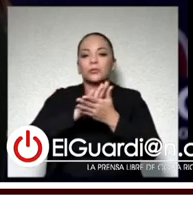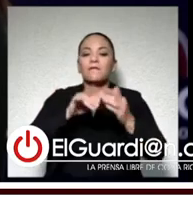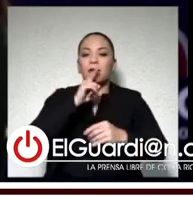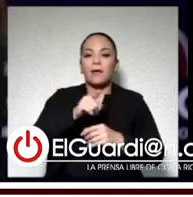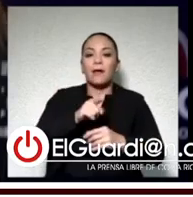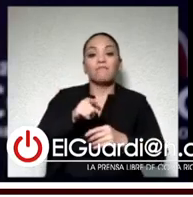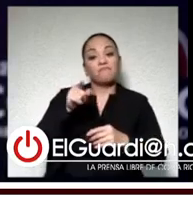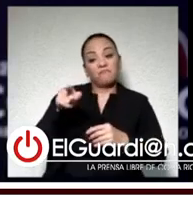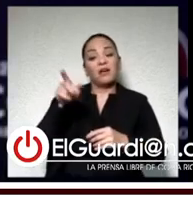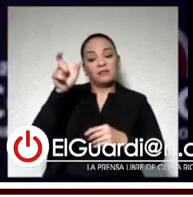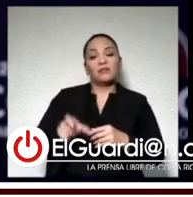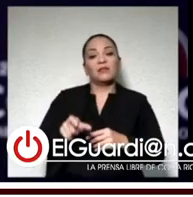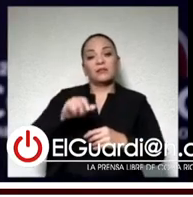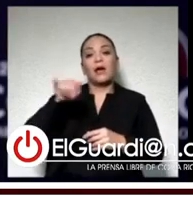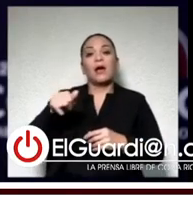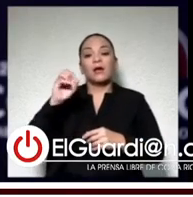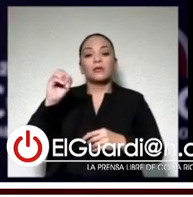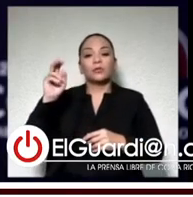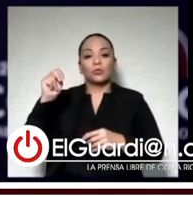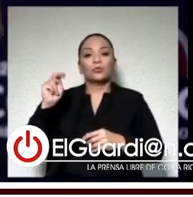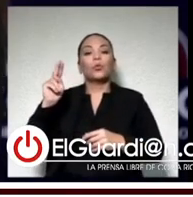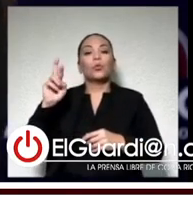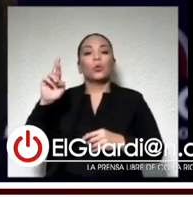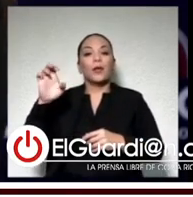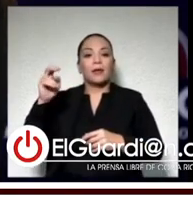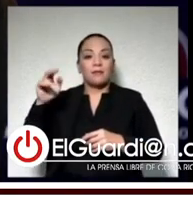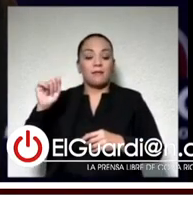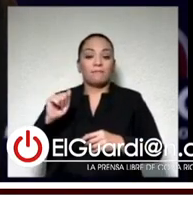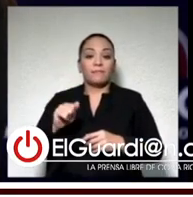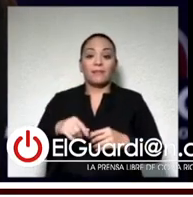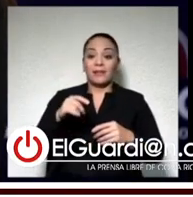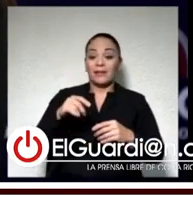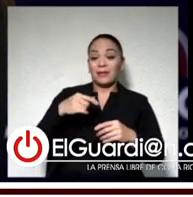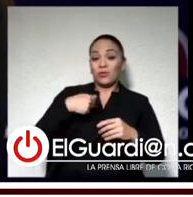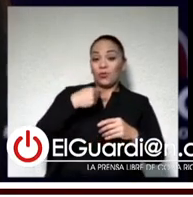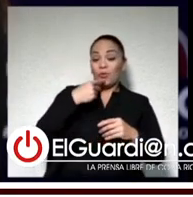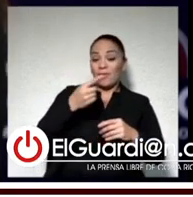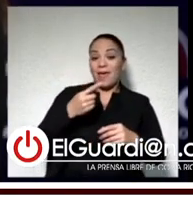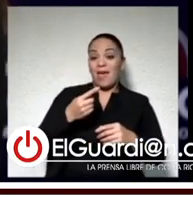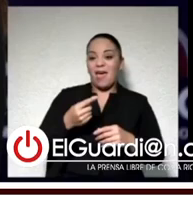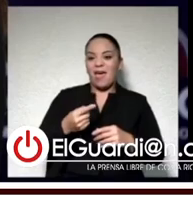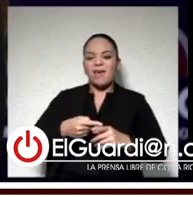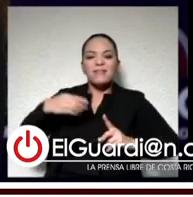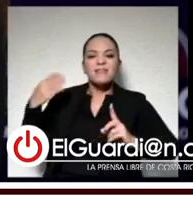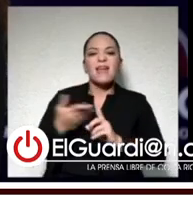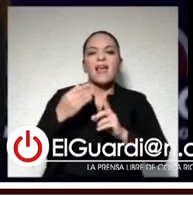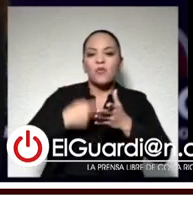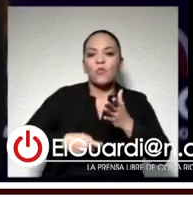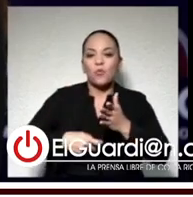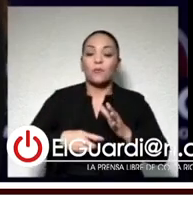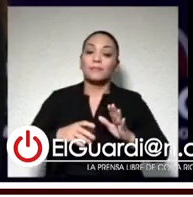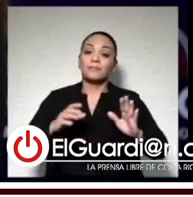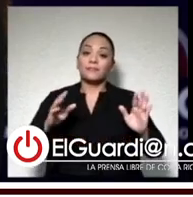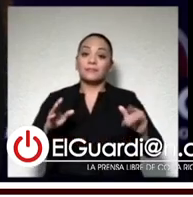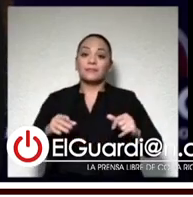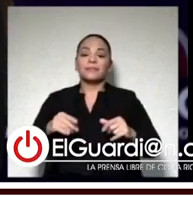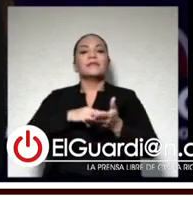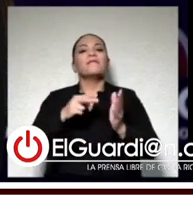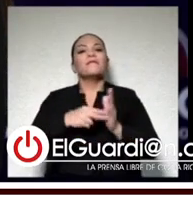mí. Luego, siguiente, dele duro. Que esa mentira quede